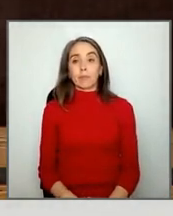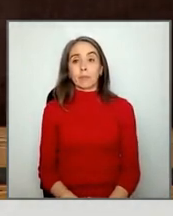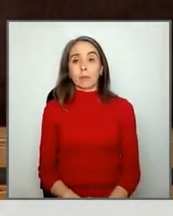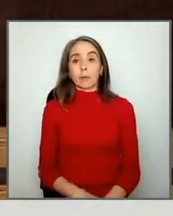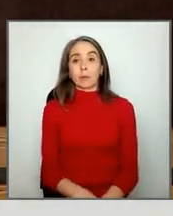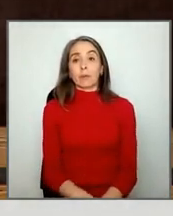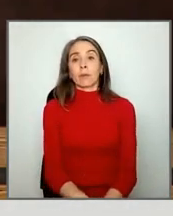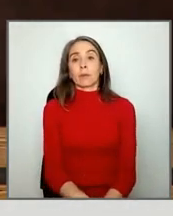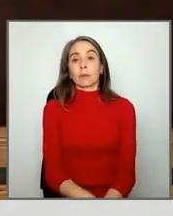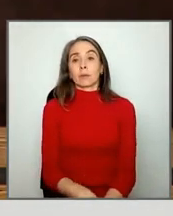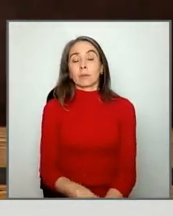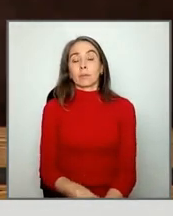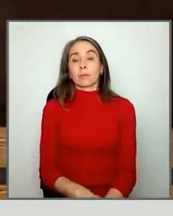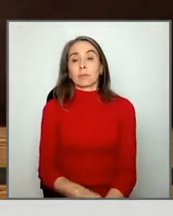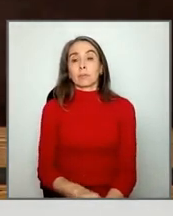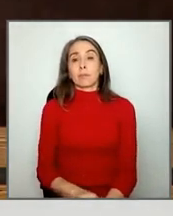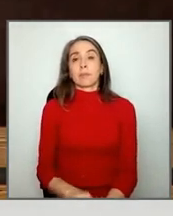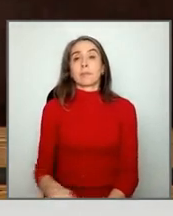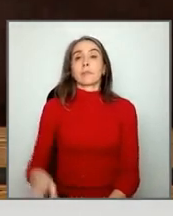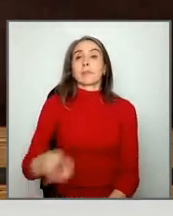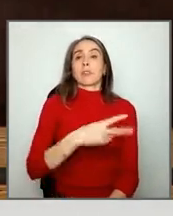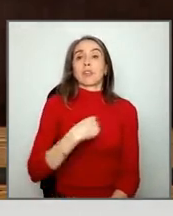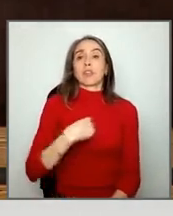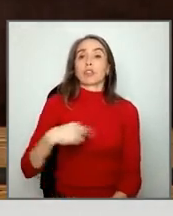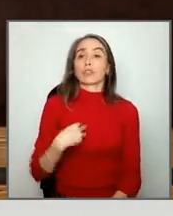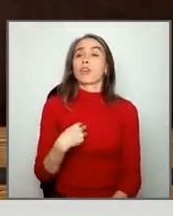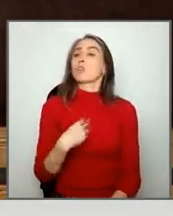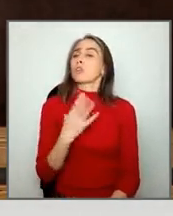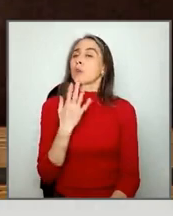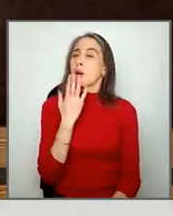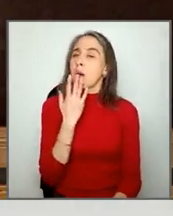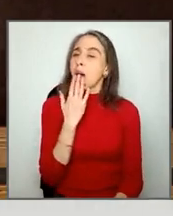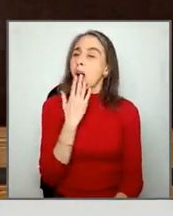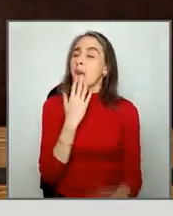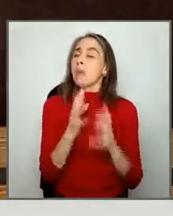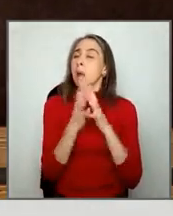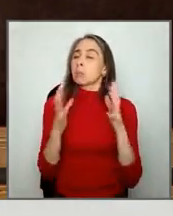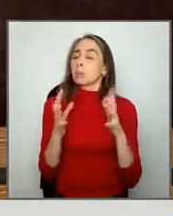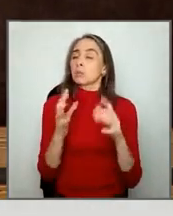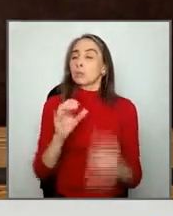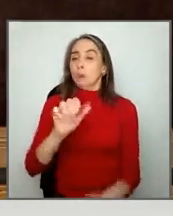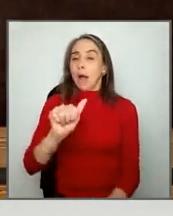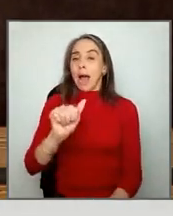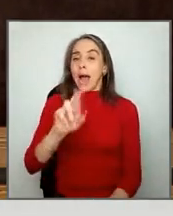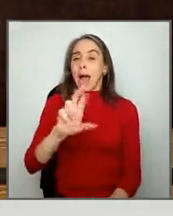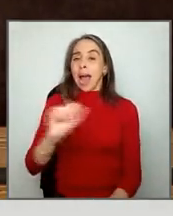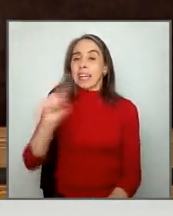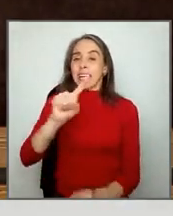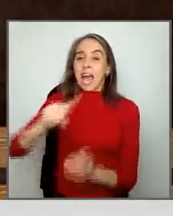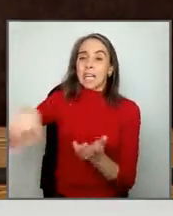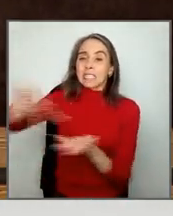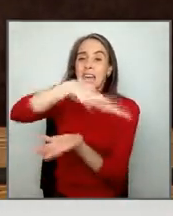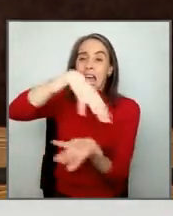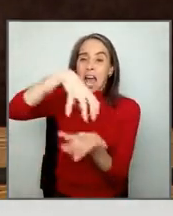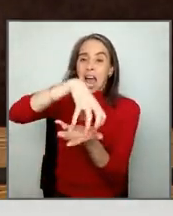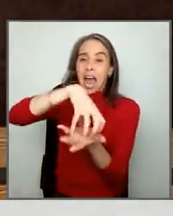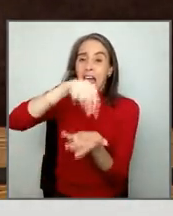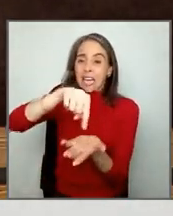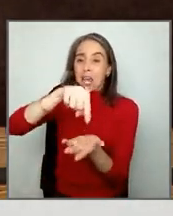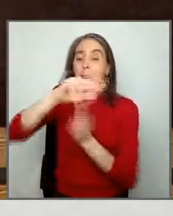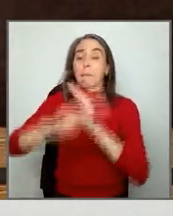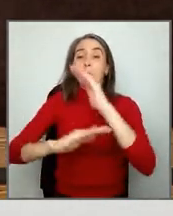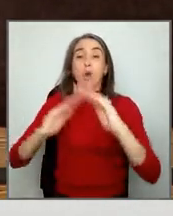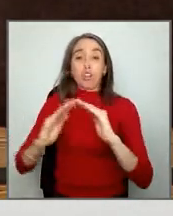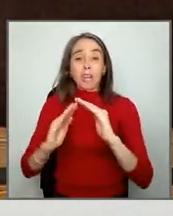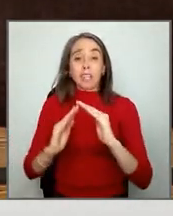hemos hablado bastante de las áreas protegidas pero este servicio va más allá de las áreas protegidas será